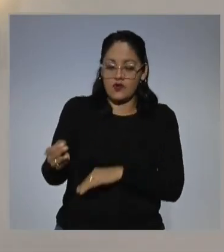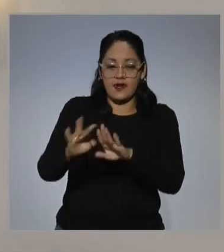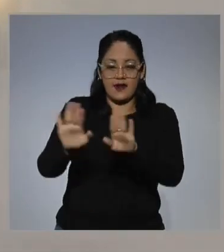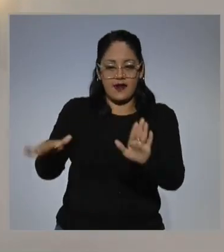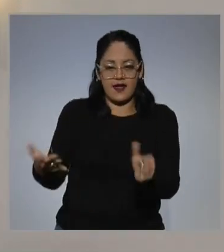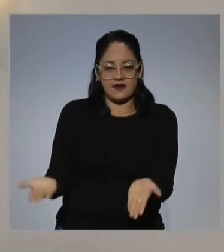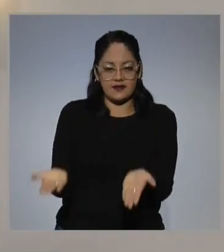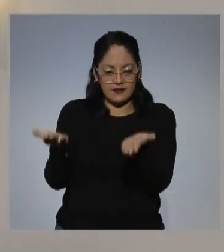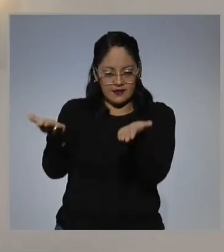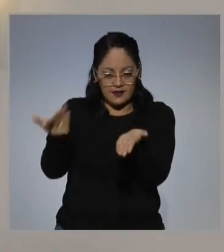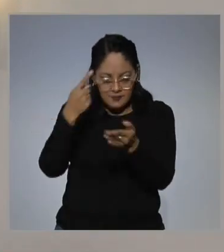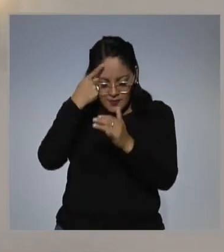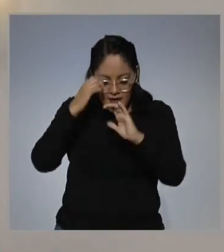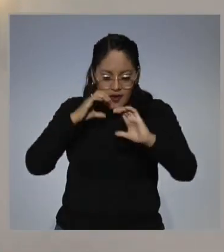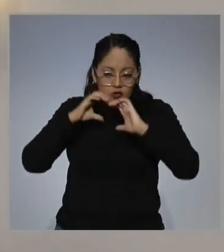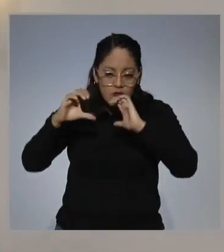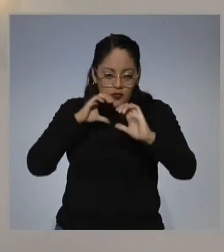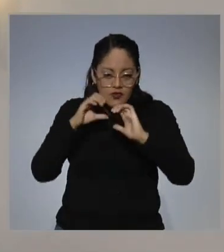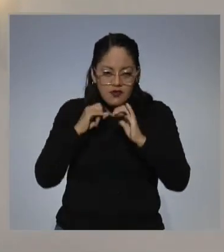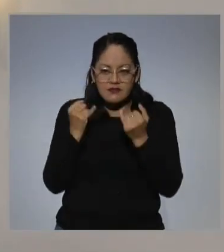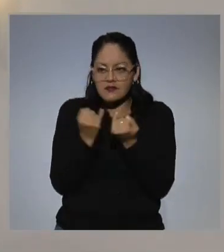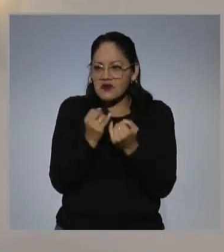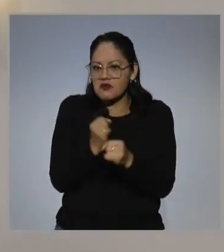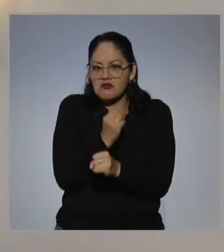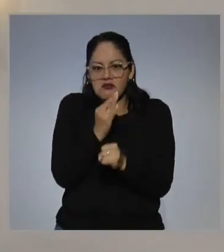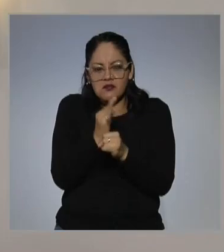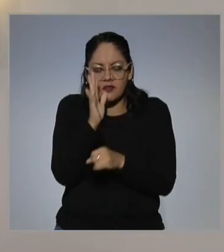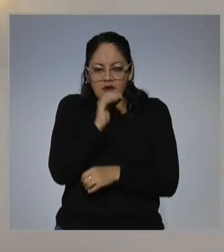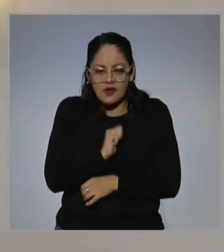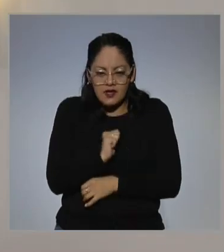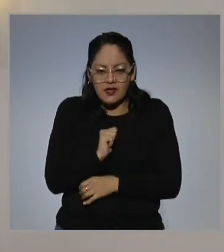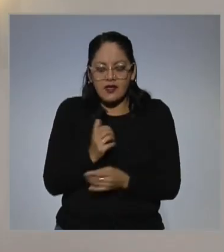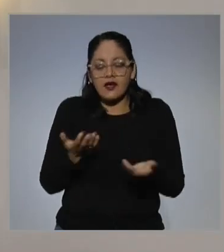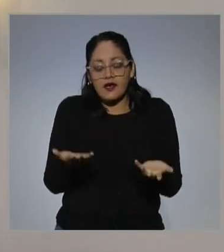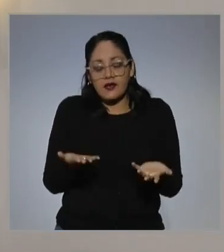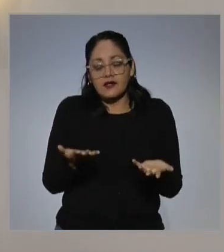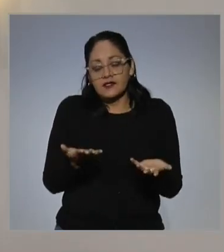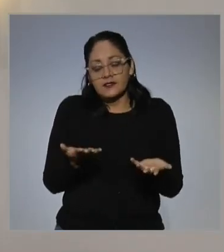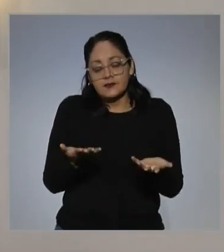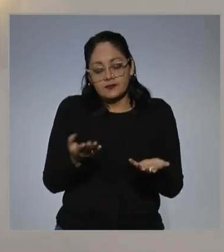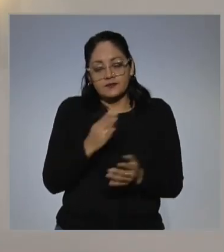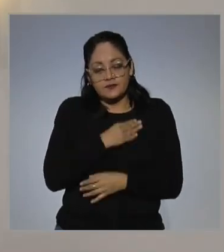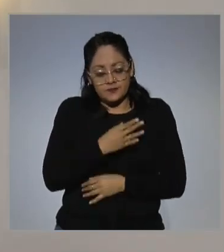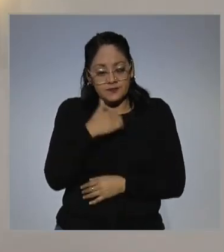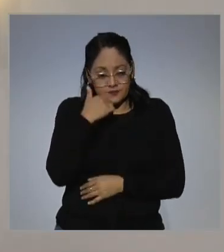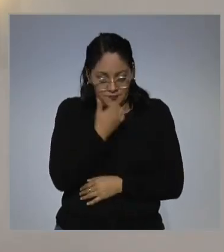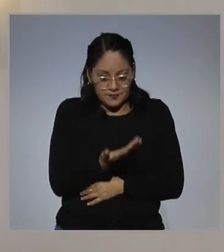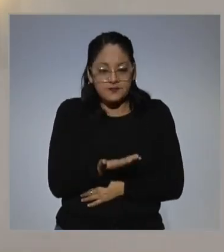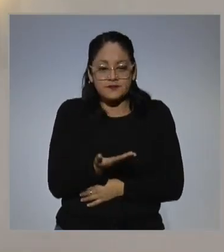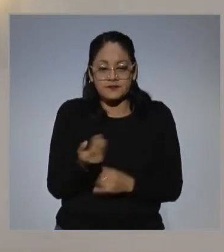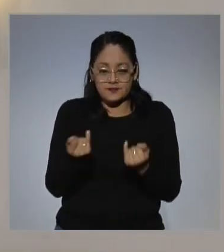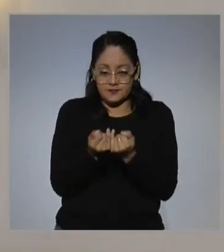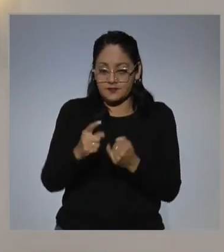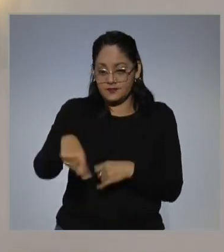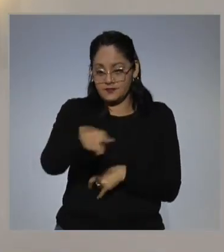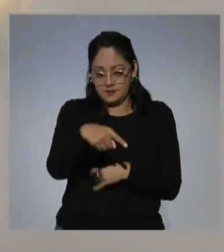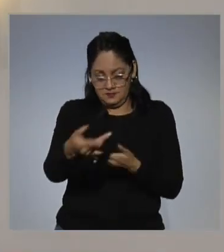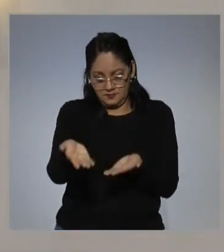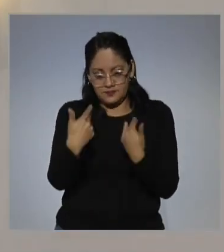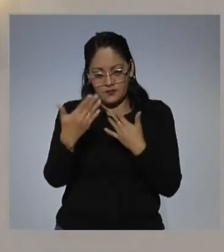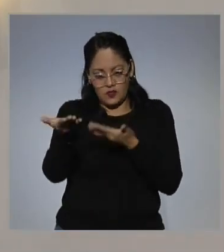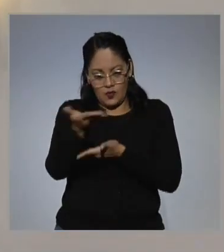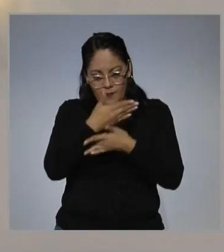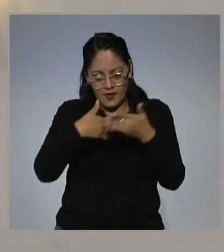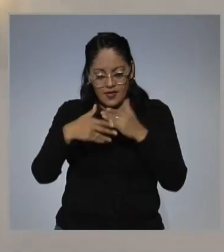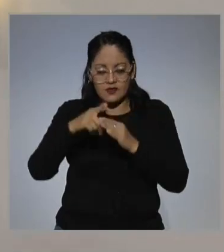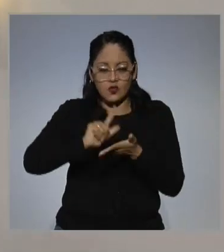una manera de comunicarse, si no tuvieron la oportunidad de hacerlo. Así que, pues, queremos escucharlos también, que nos compartan en